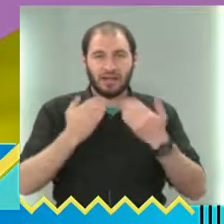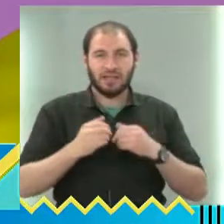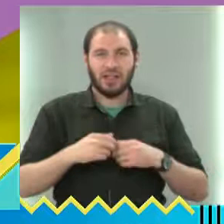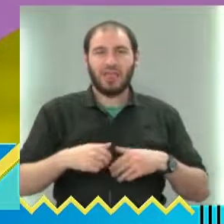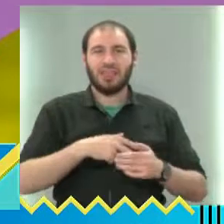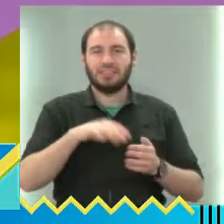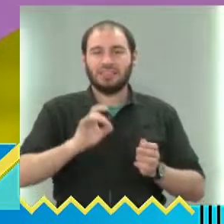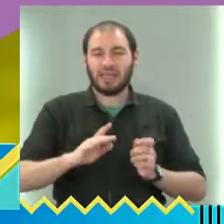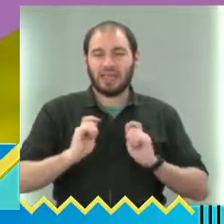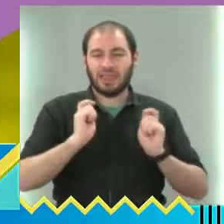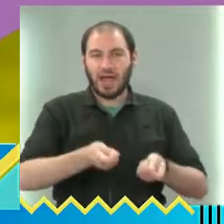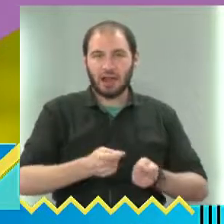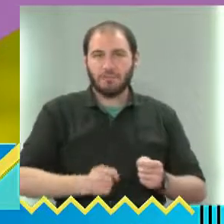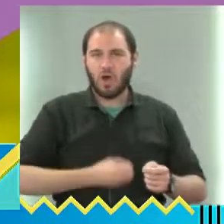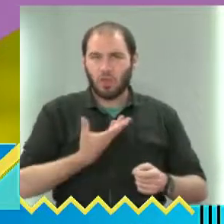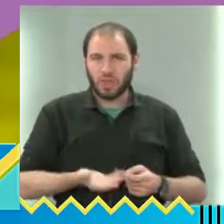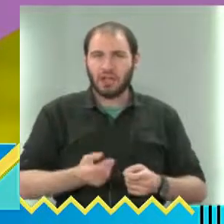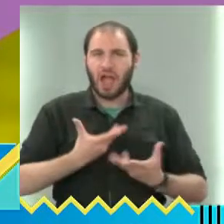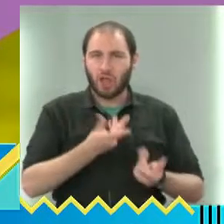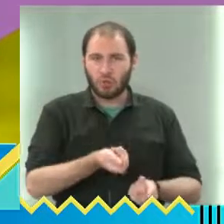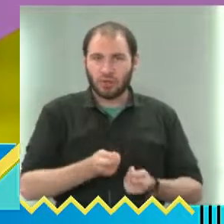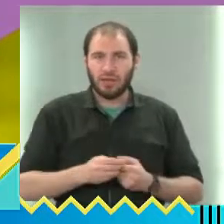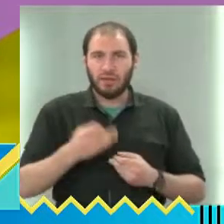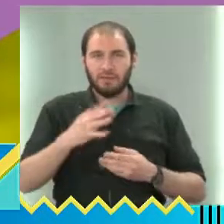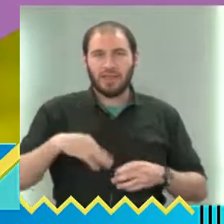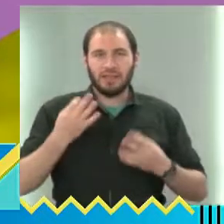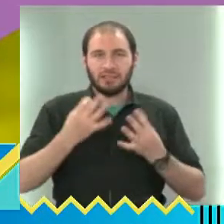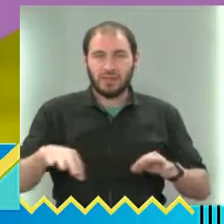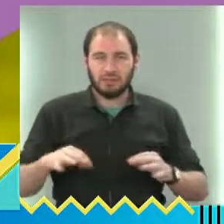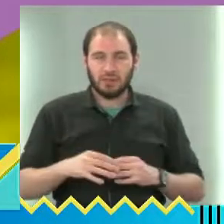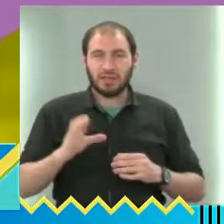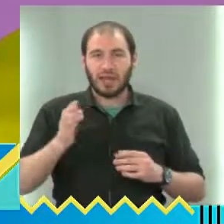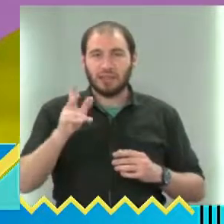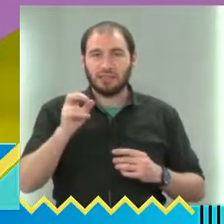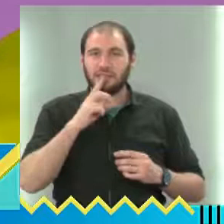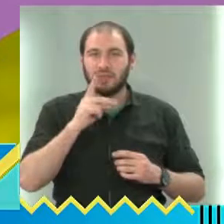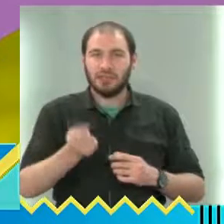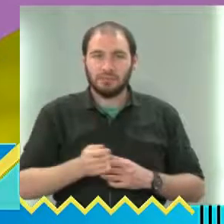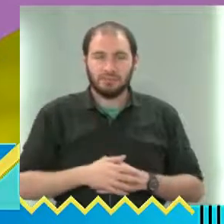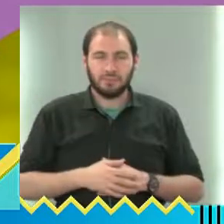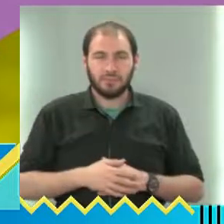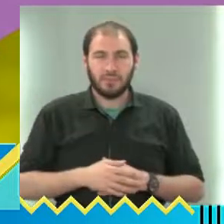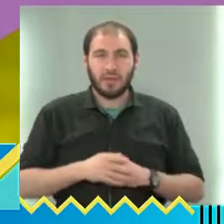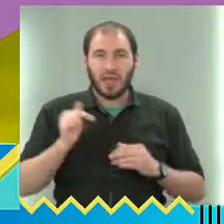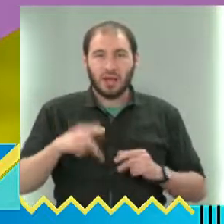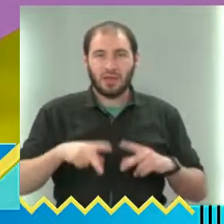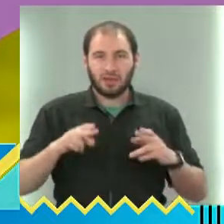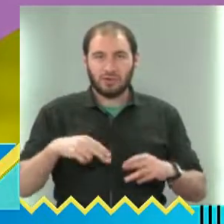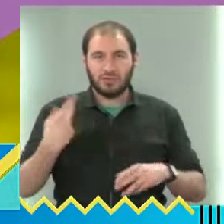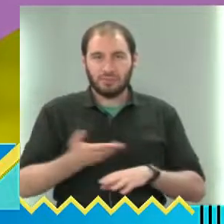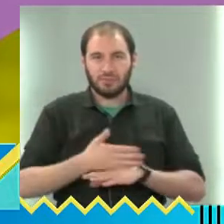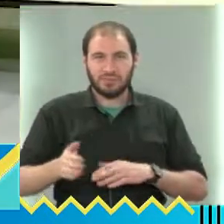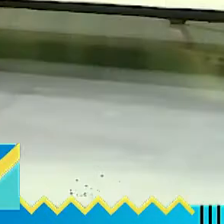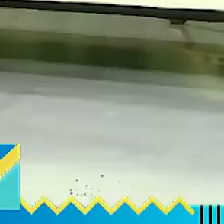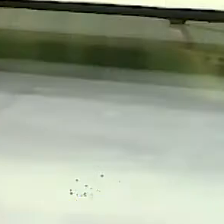donación de sangre, este acto voluntario y solidario que salva vidas. Estamos en el canal número 30 de la televisión digital abierta, vamos a ir a un corte y enseguida